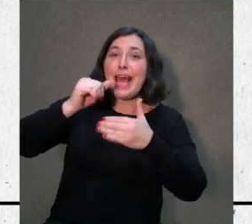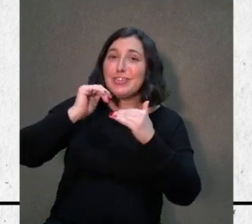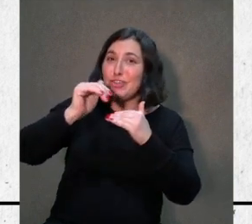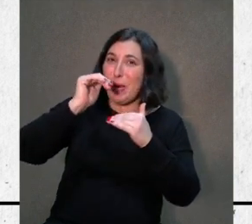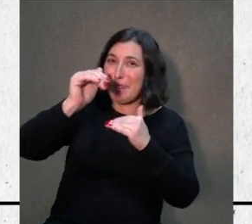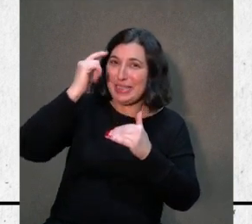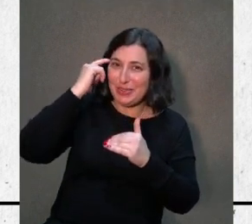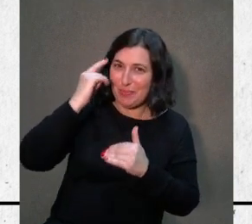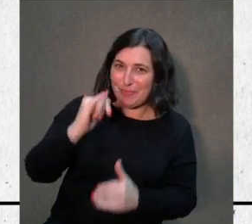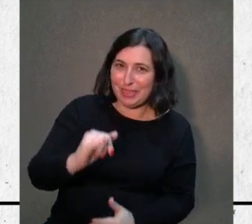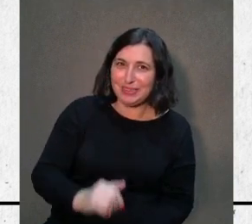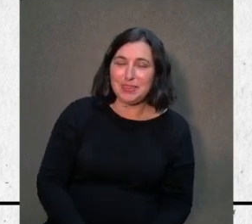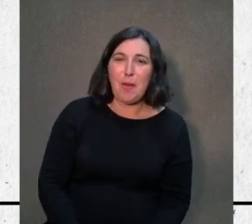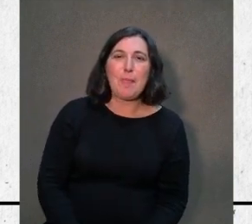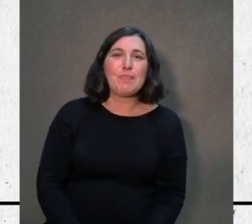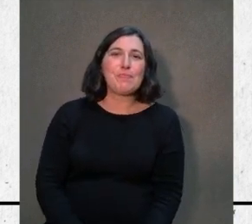piso.